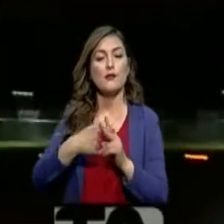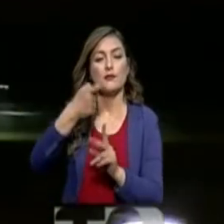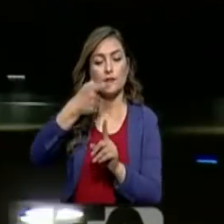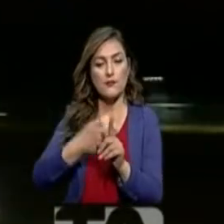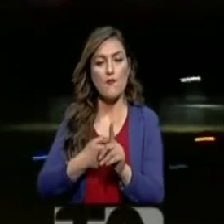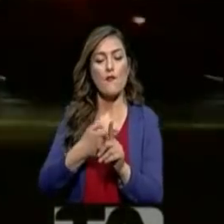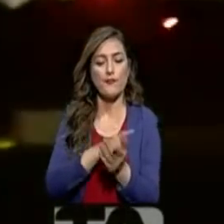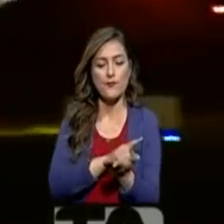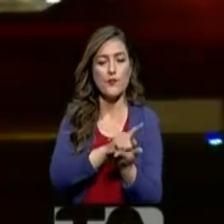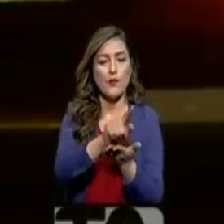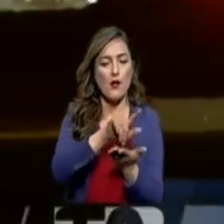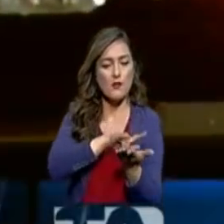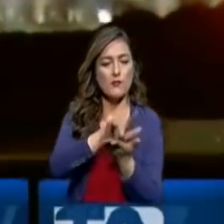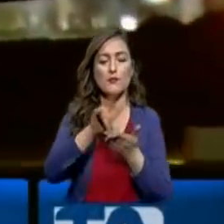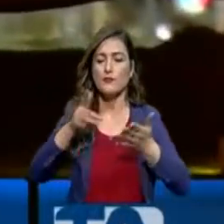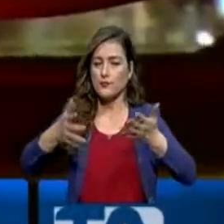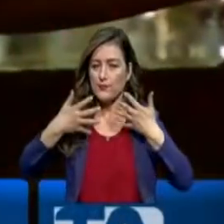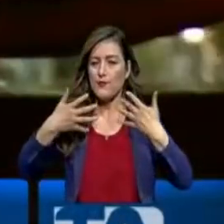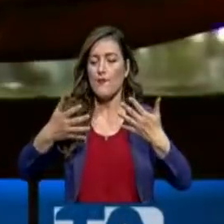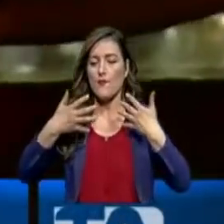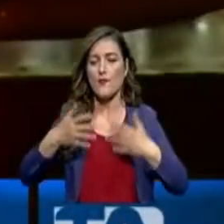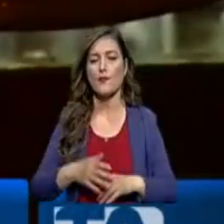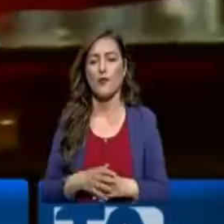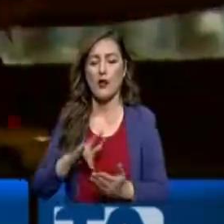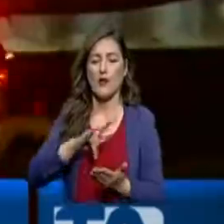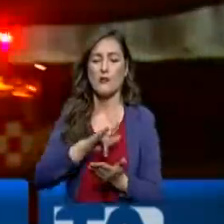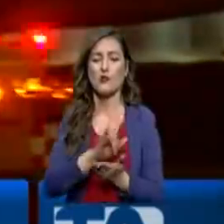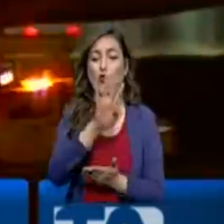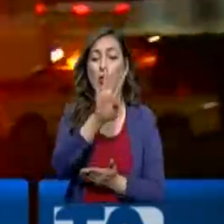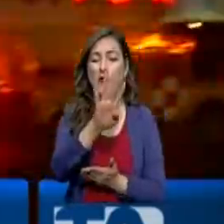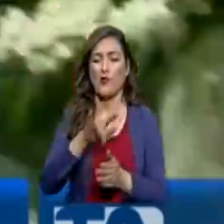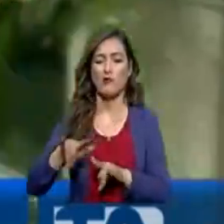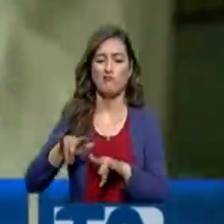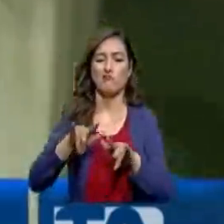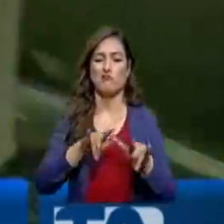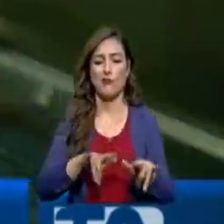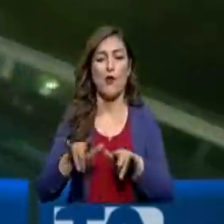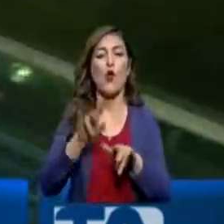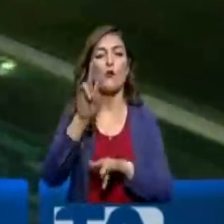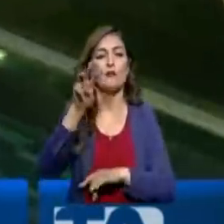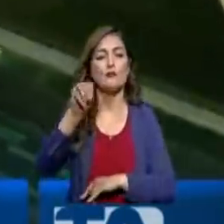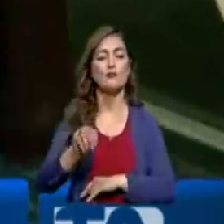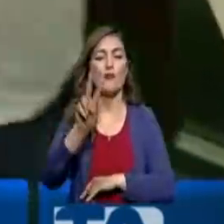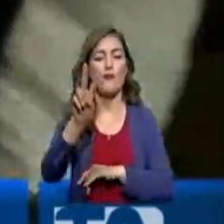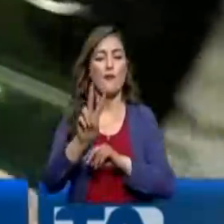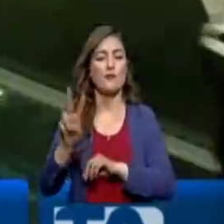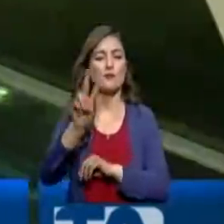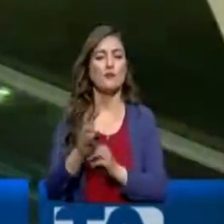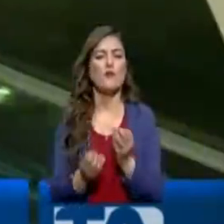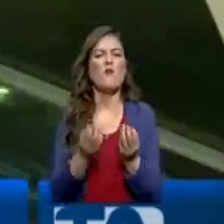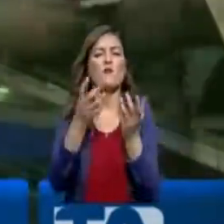mes, cada semana, al aeropuerto José Joaquín de Olmedo de Guayaquil llegan cuatro vuelos, dos los martes y dos los viernes, con alrededor de